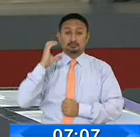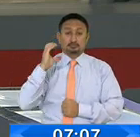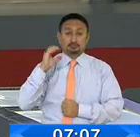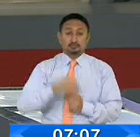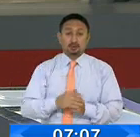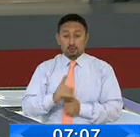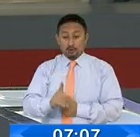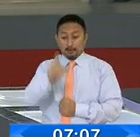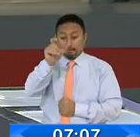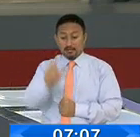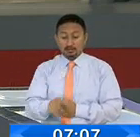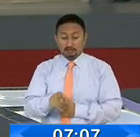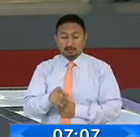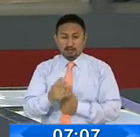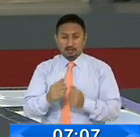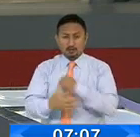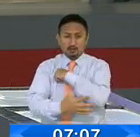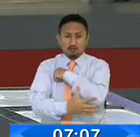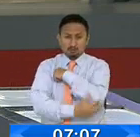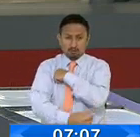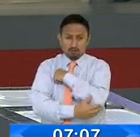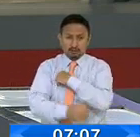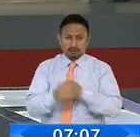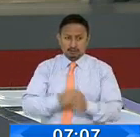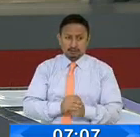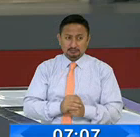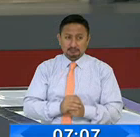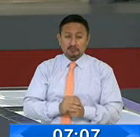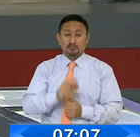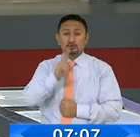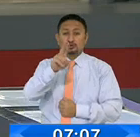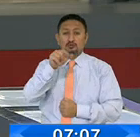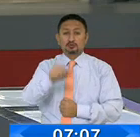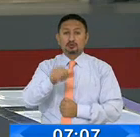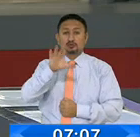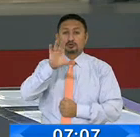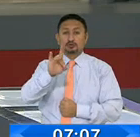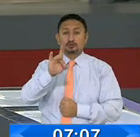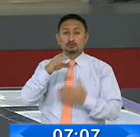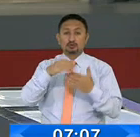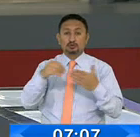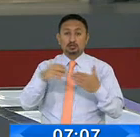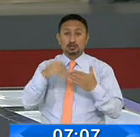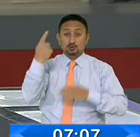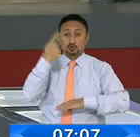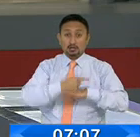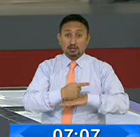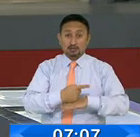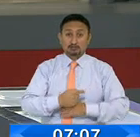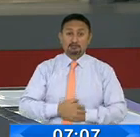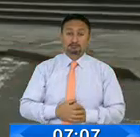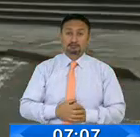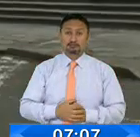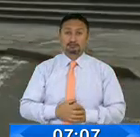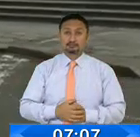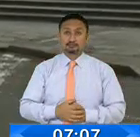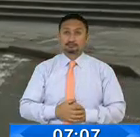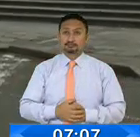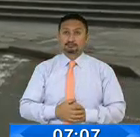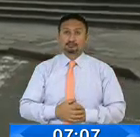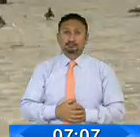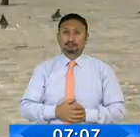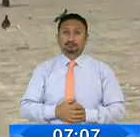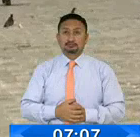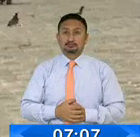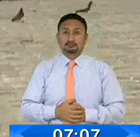persona en situación de pobreza vive con apenas 2.8 dólares diarios. Veamos.